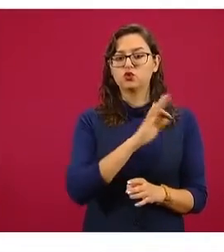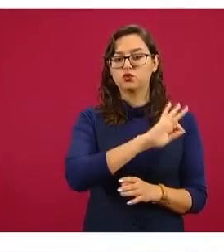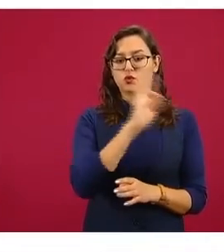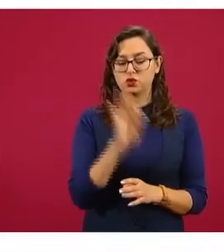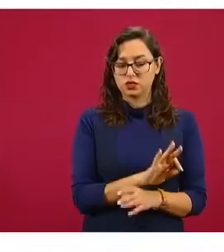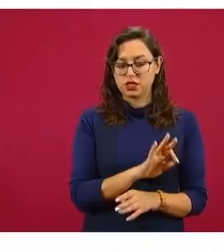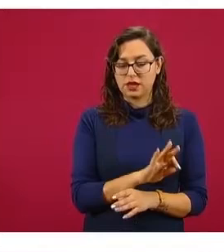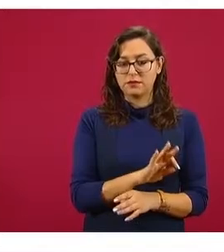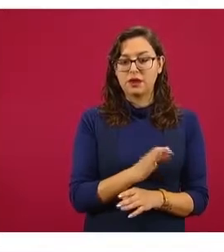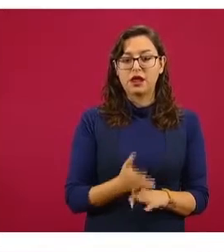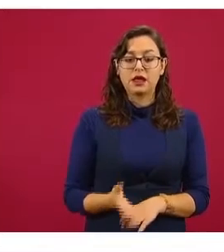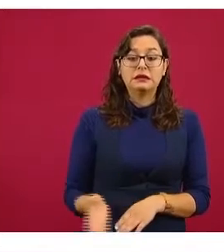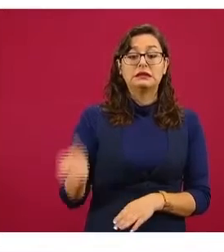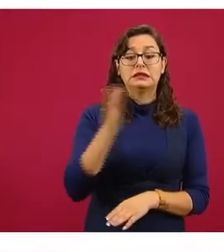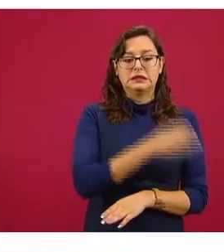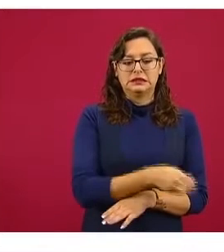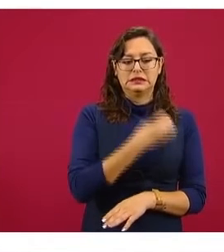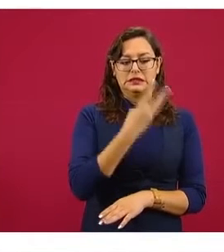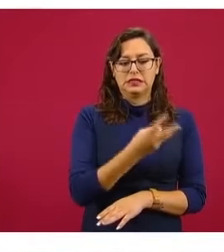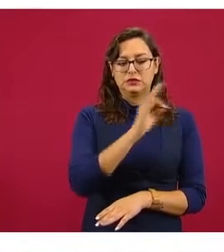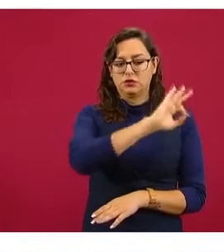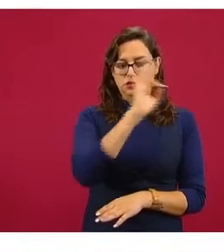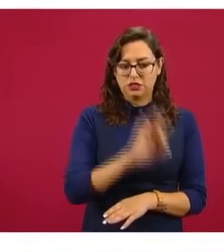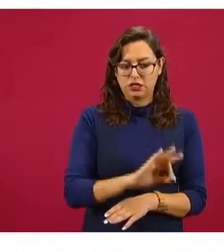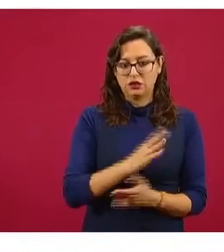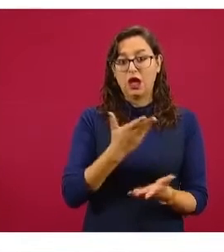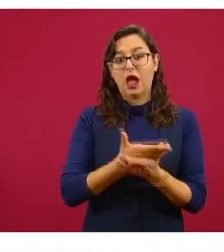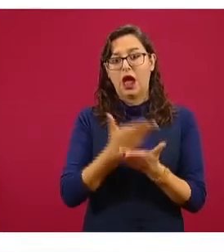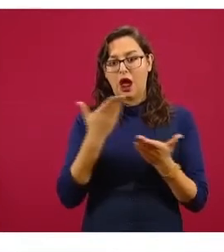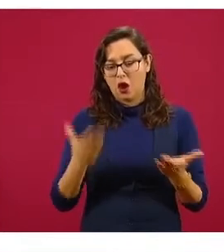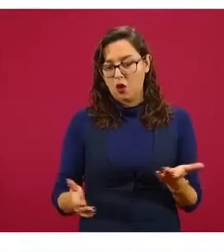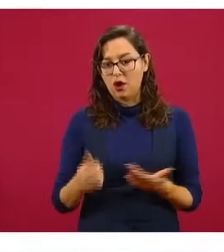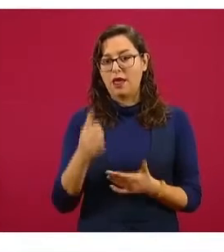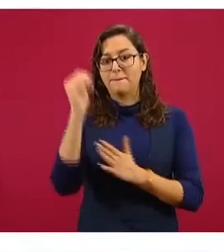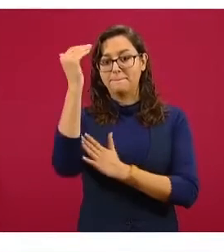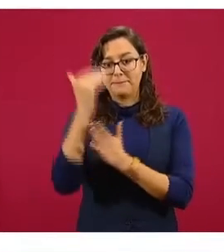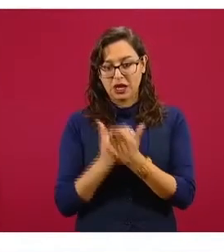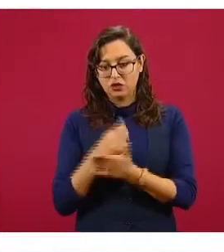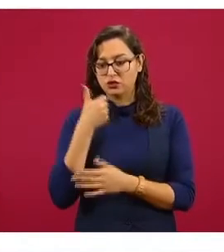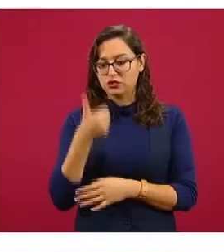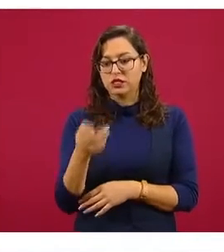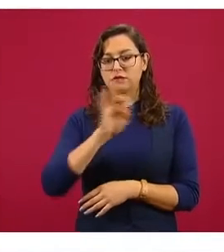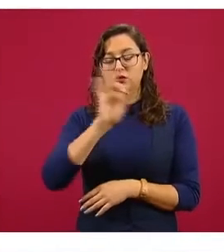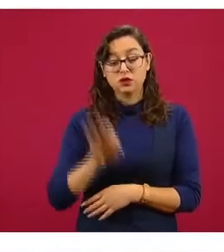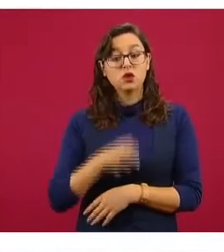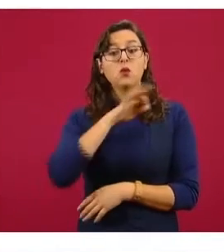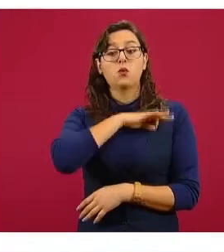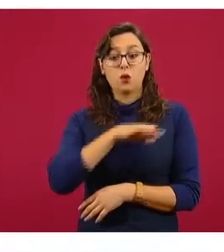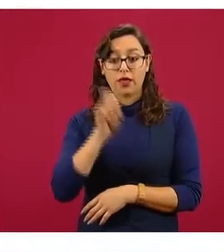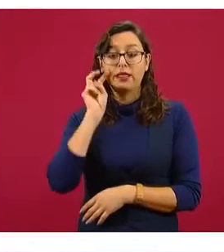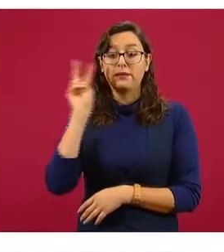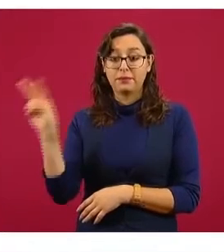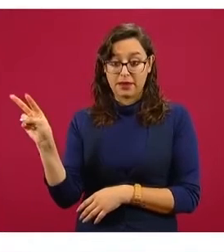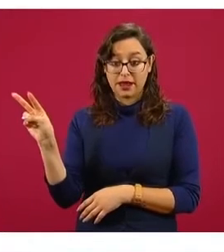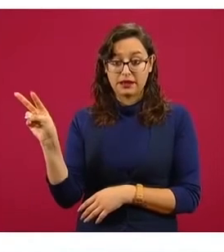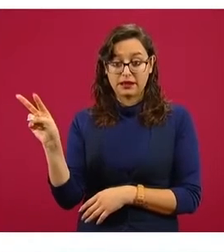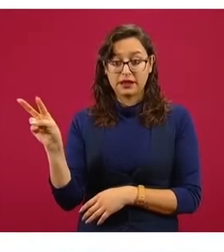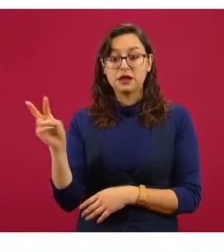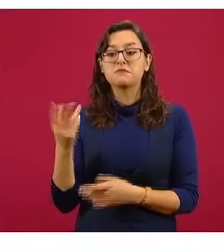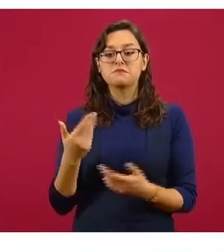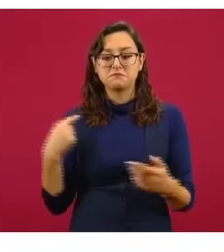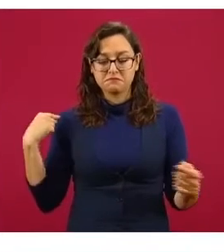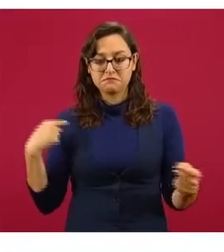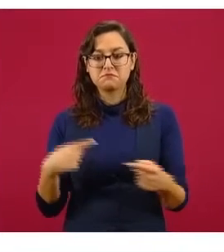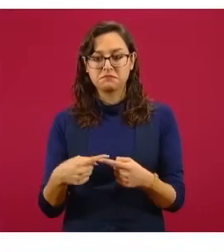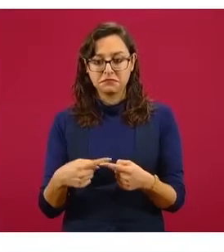y en la previa de más 3%. Entonces, nuevamente se ilustra cómo va disminuyendo, en este caso, la mortalidad en la